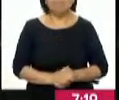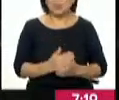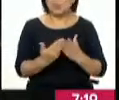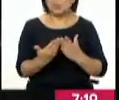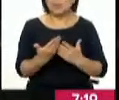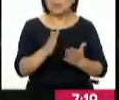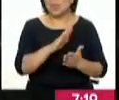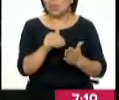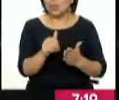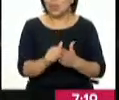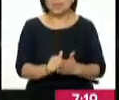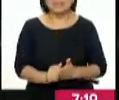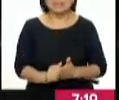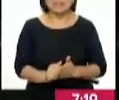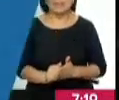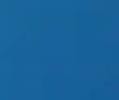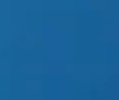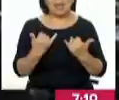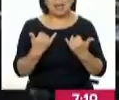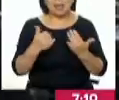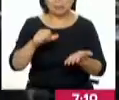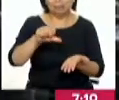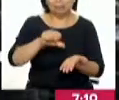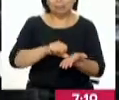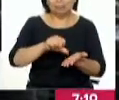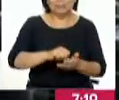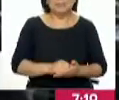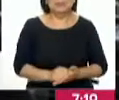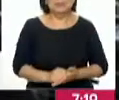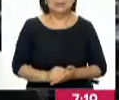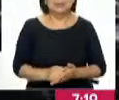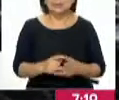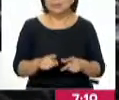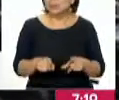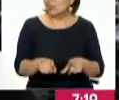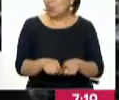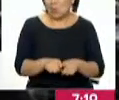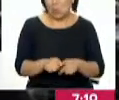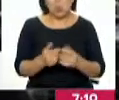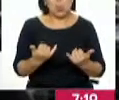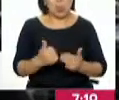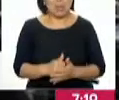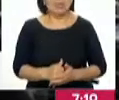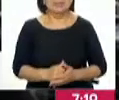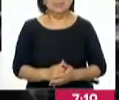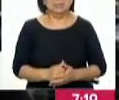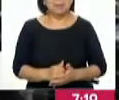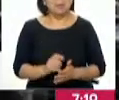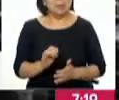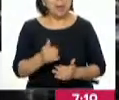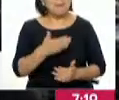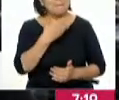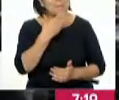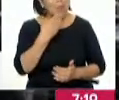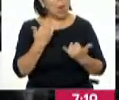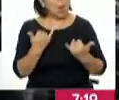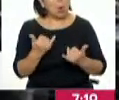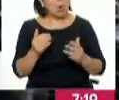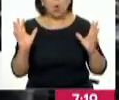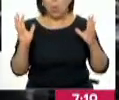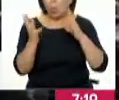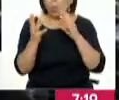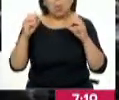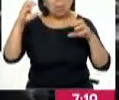buenos días a todos de Quito, Ecuador, donde, bueno, la situación, si bien hoy en Quito se ve un poco mejor, menos nubosidad y no ha